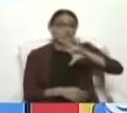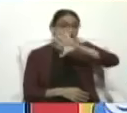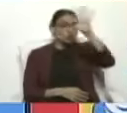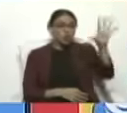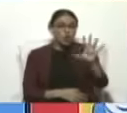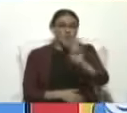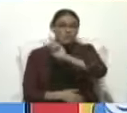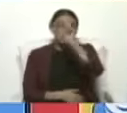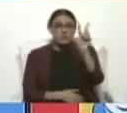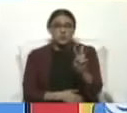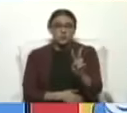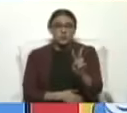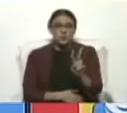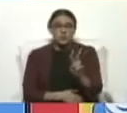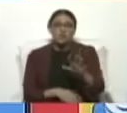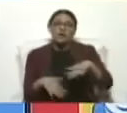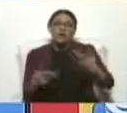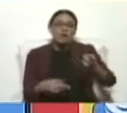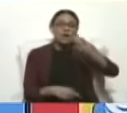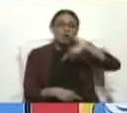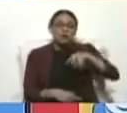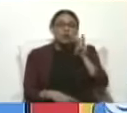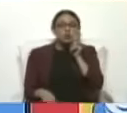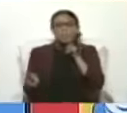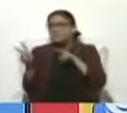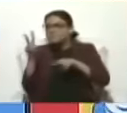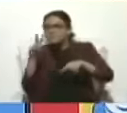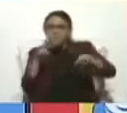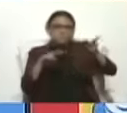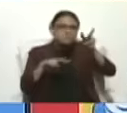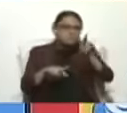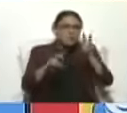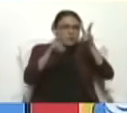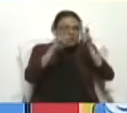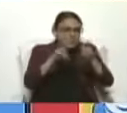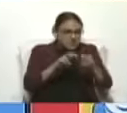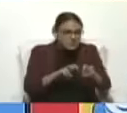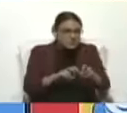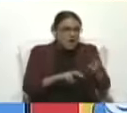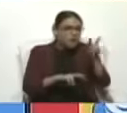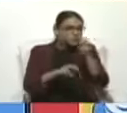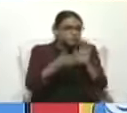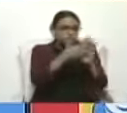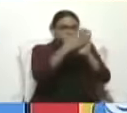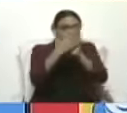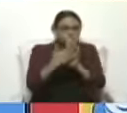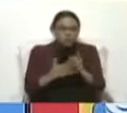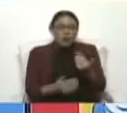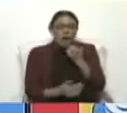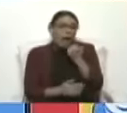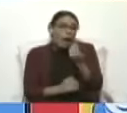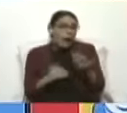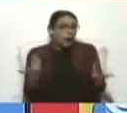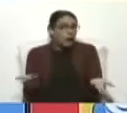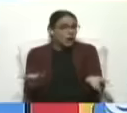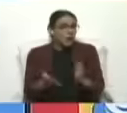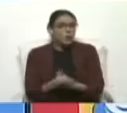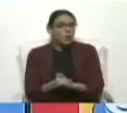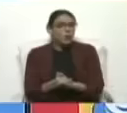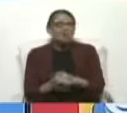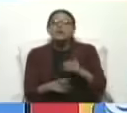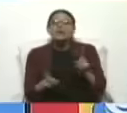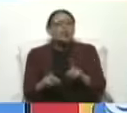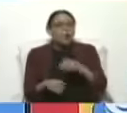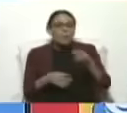nacional, que nos sirvió a nosotros pues para chequear, verificar, como siempre lo